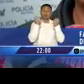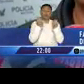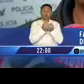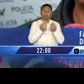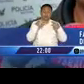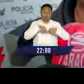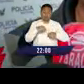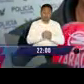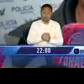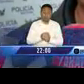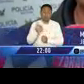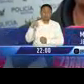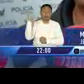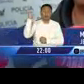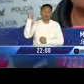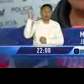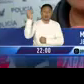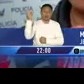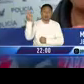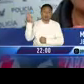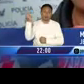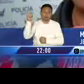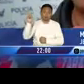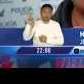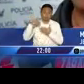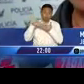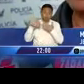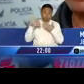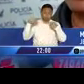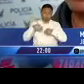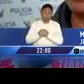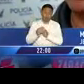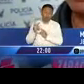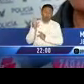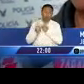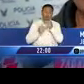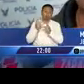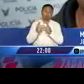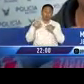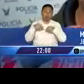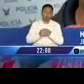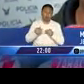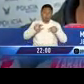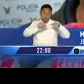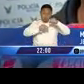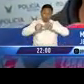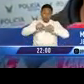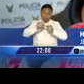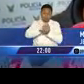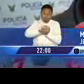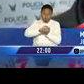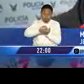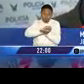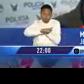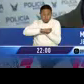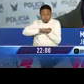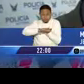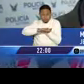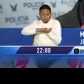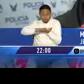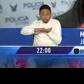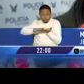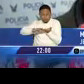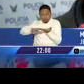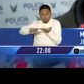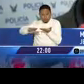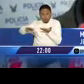recogía dinero de Colombia y de Venezuela para hacer un proceso químico para sacar los